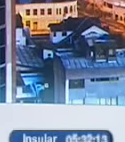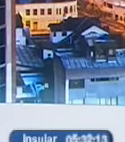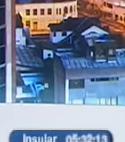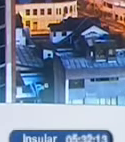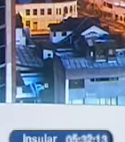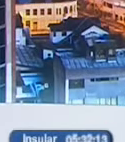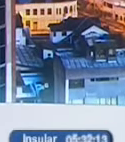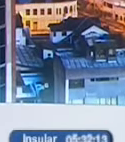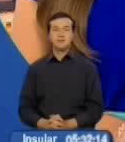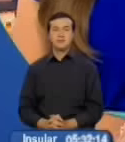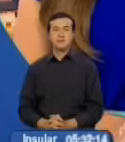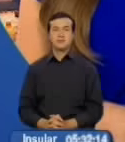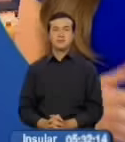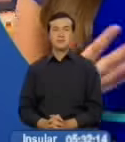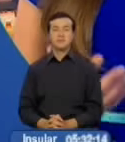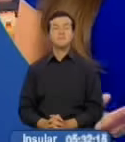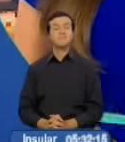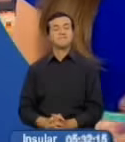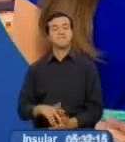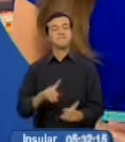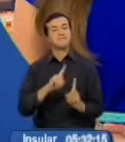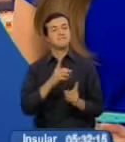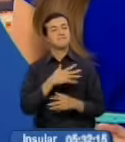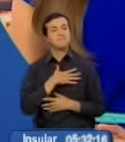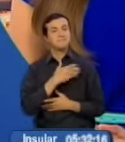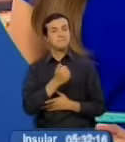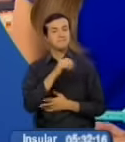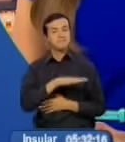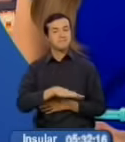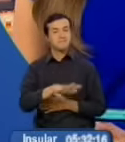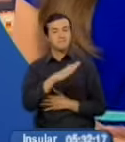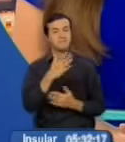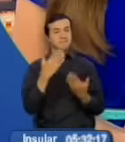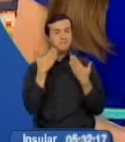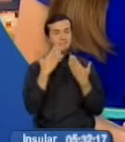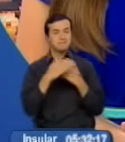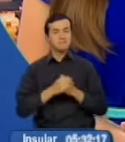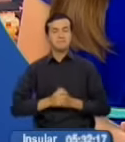nuestro compañero Abraham Verduga, a quien le preguntamos cómo amanece el puerto principal.